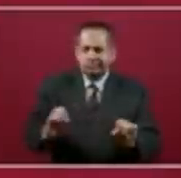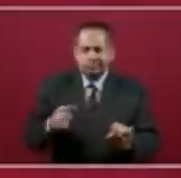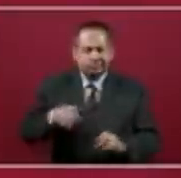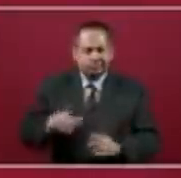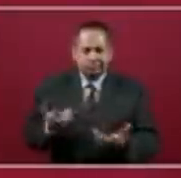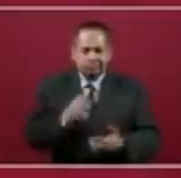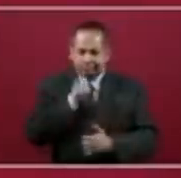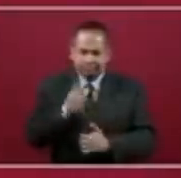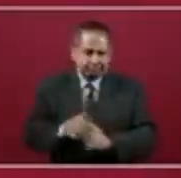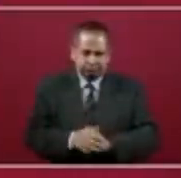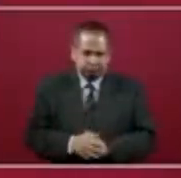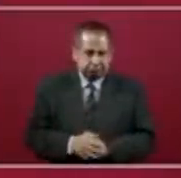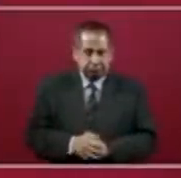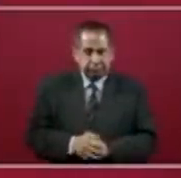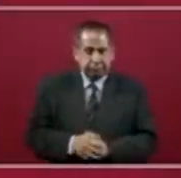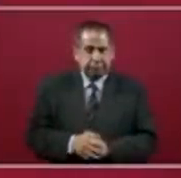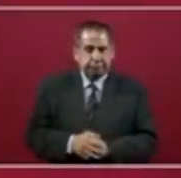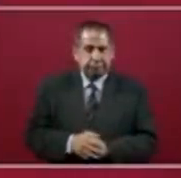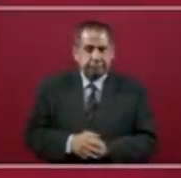para la